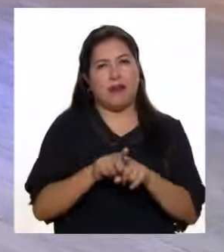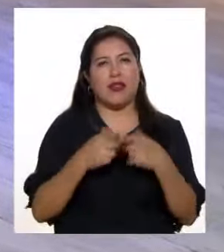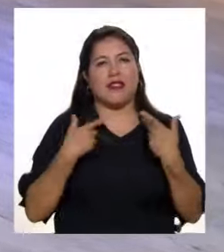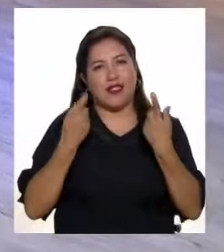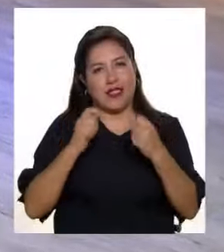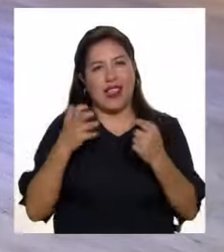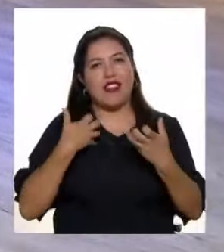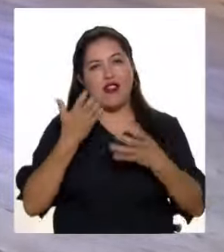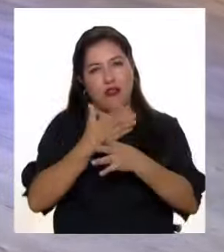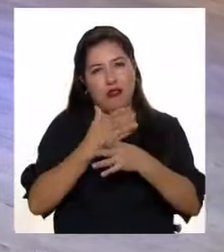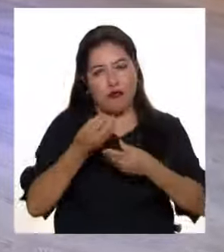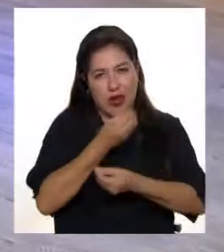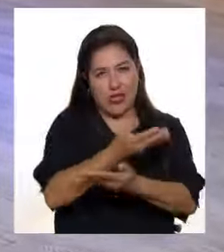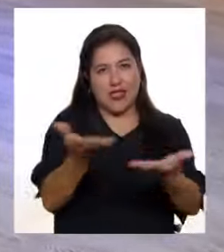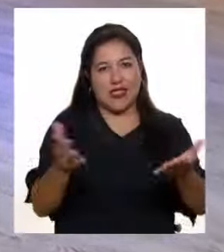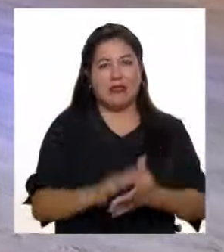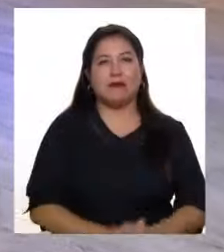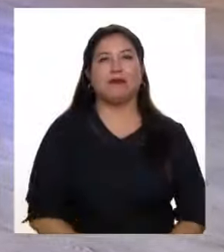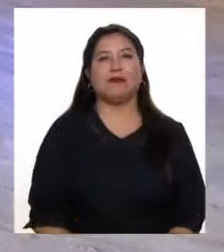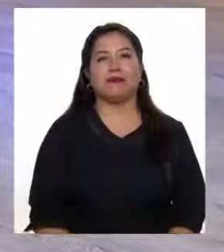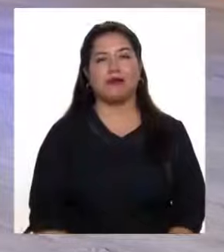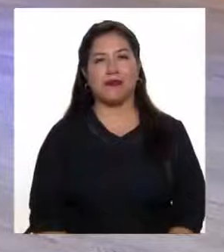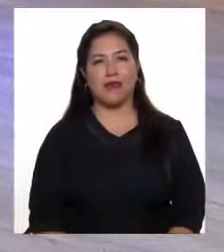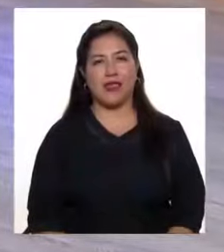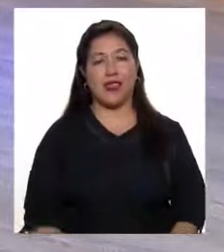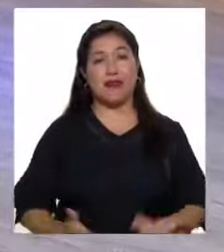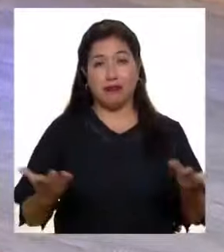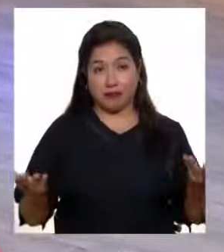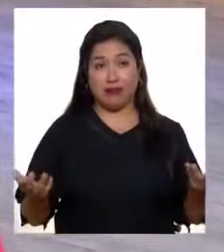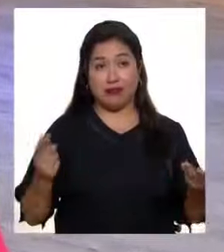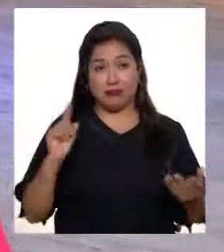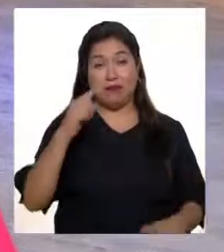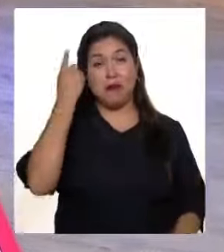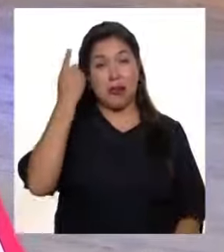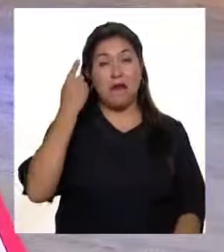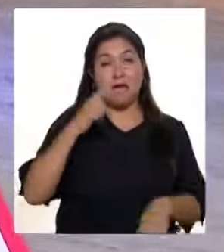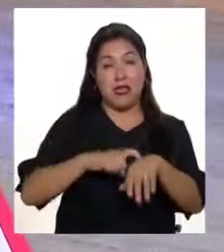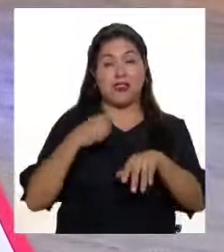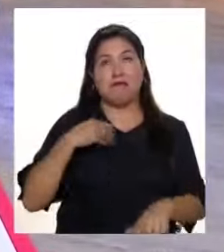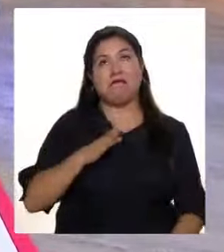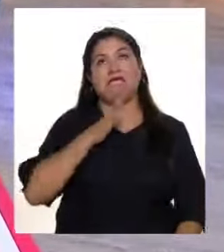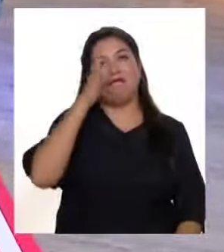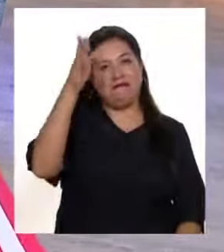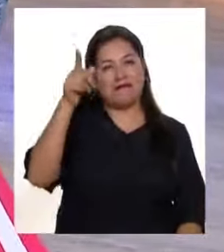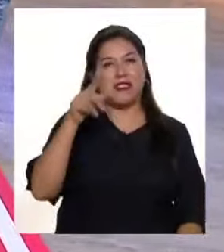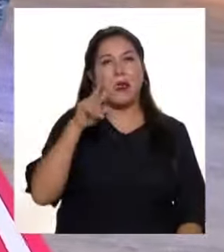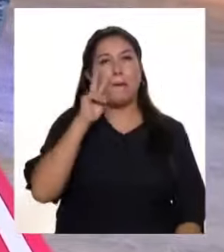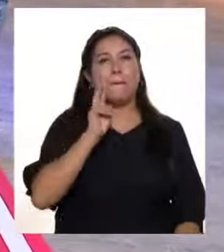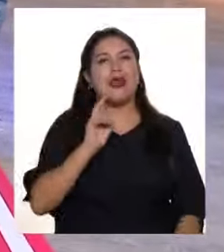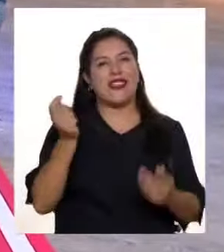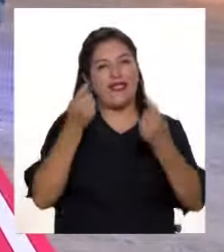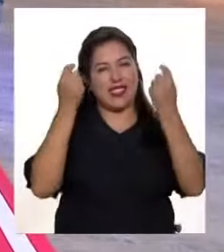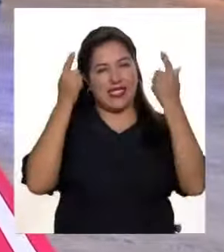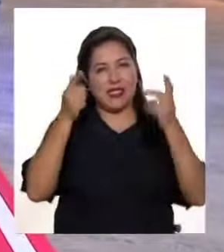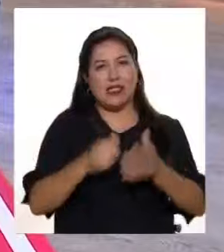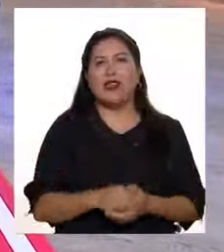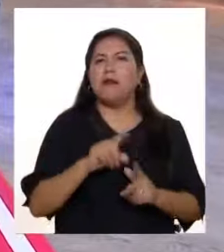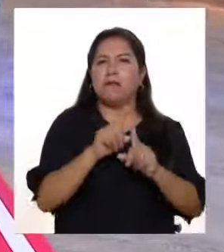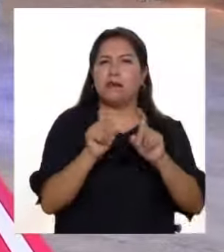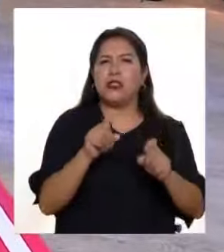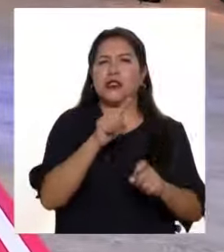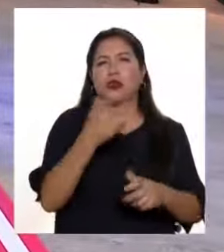tratado de compartir con todas. Y por eso nos estamos yendo a Candelaria, nuestra primera vez. ¡Qué maravilla! Daniela, cuéntanos, por favor, cómo estás